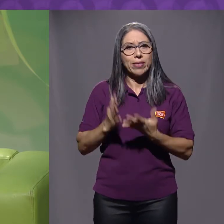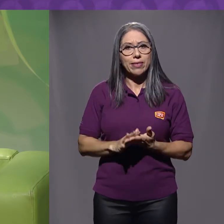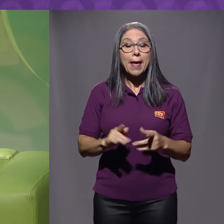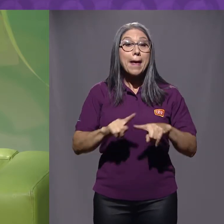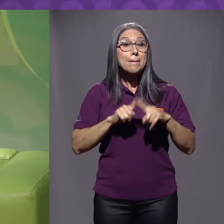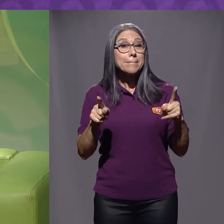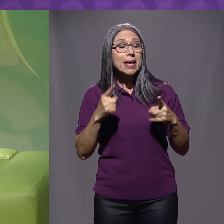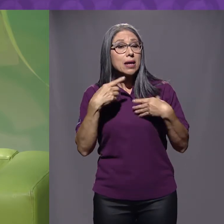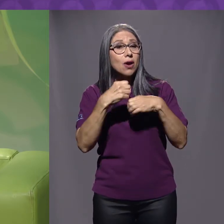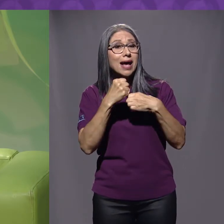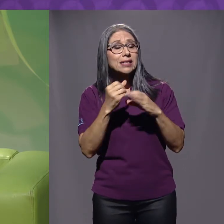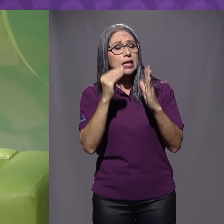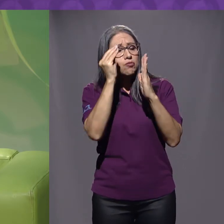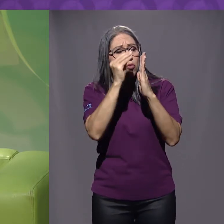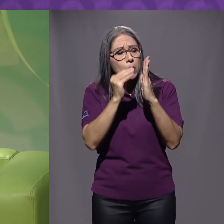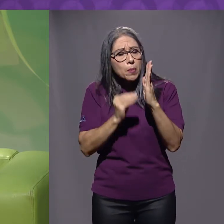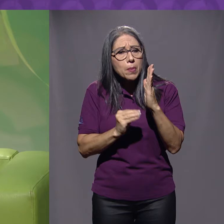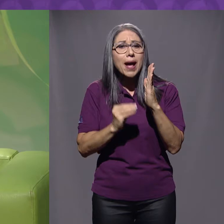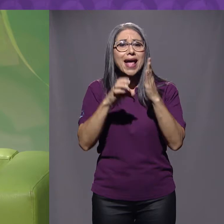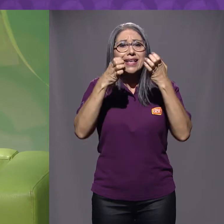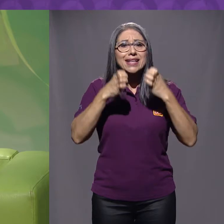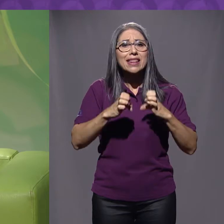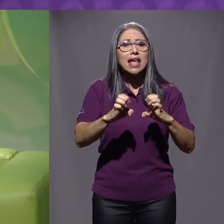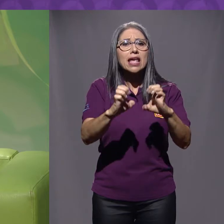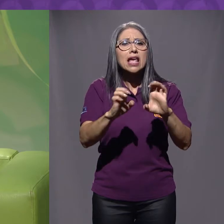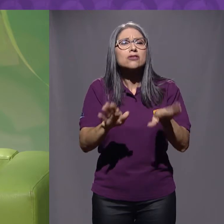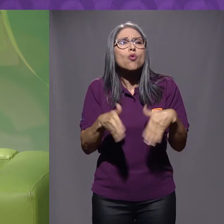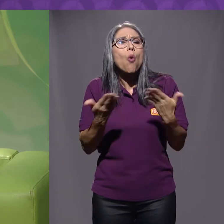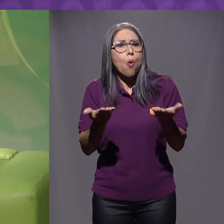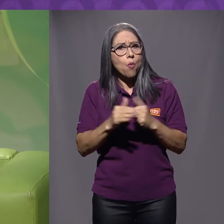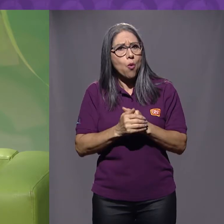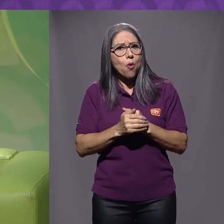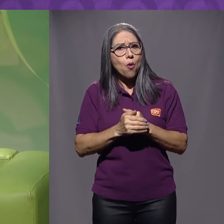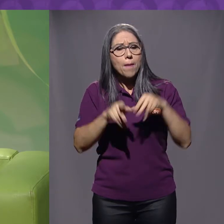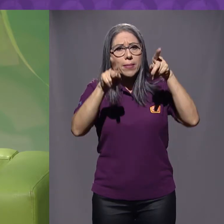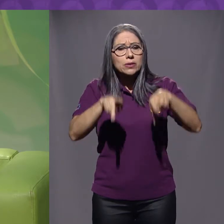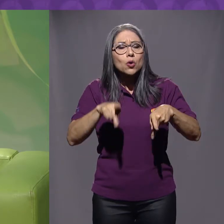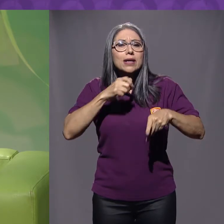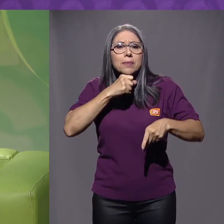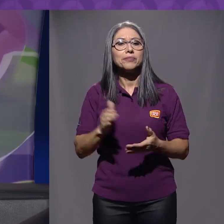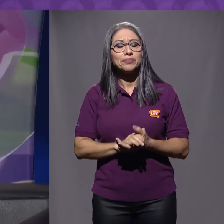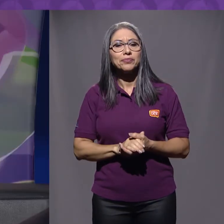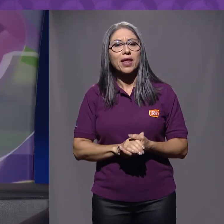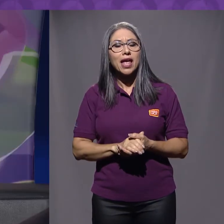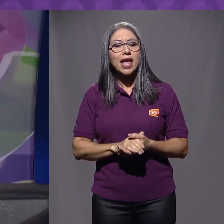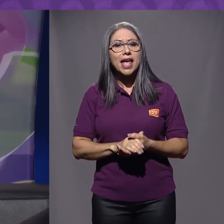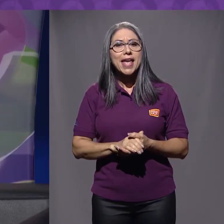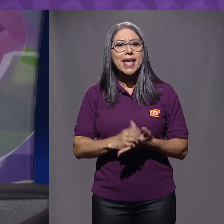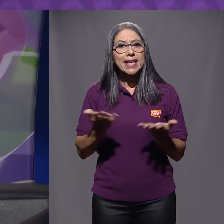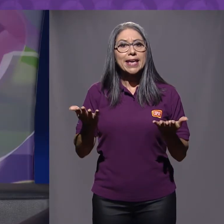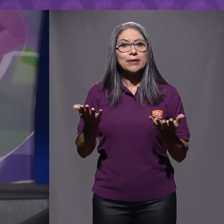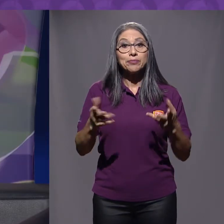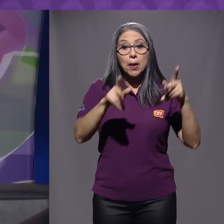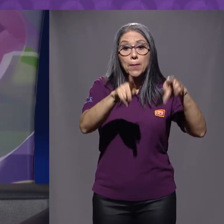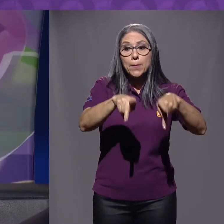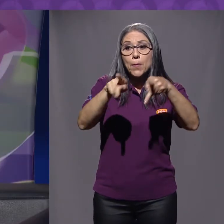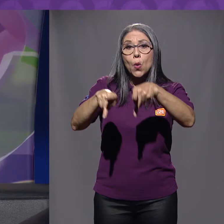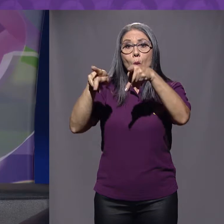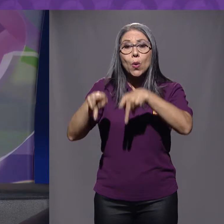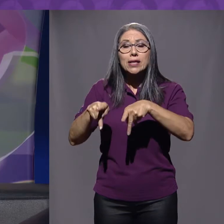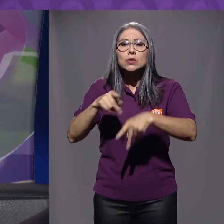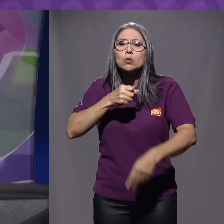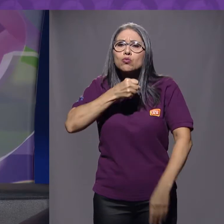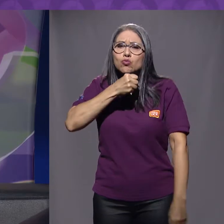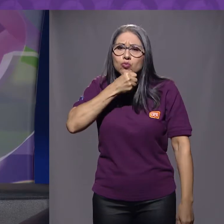ejecución de estas estrategias para volver a la presencialidad a las personas adultas mayores? La población adulta